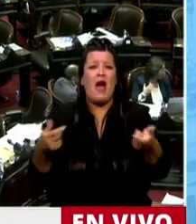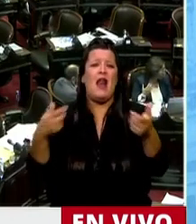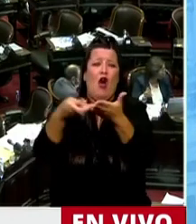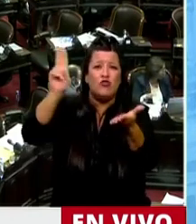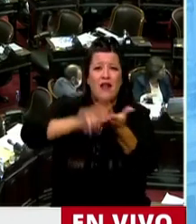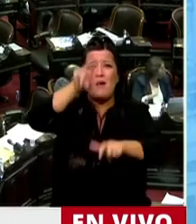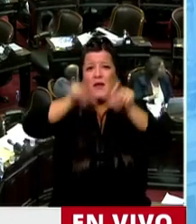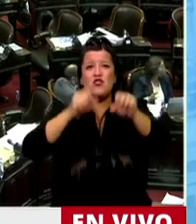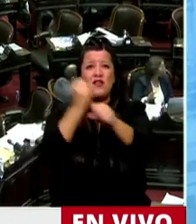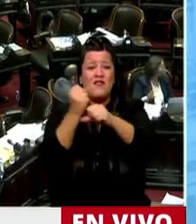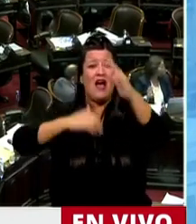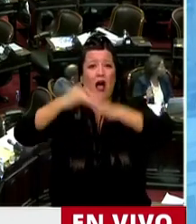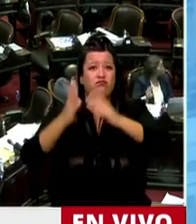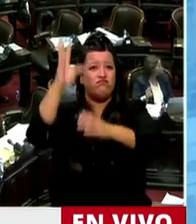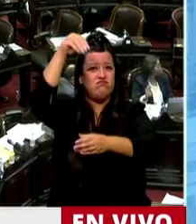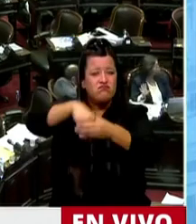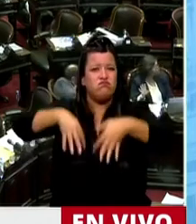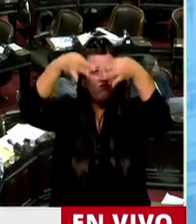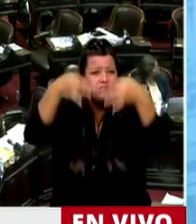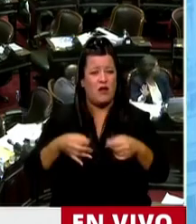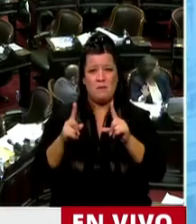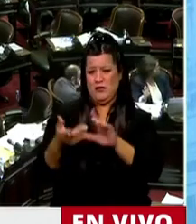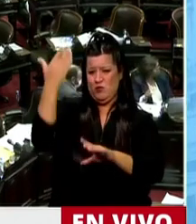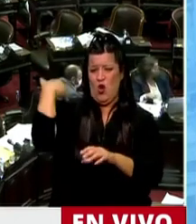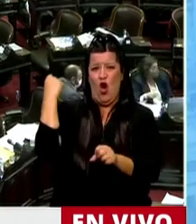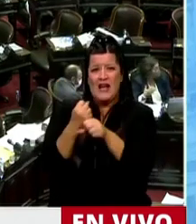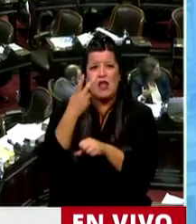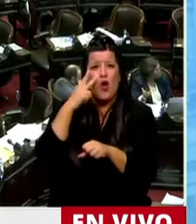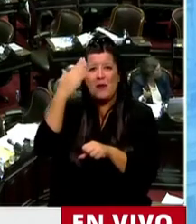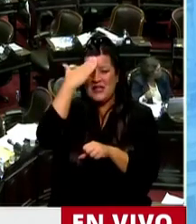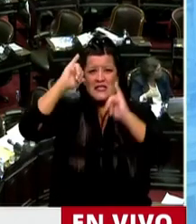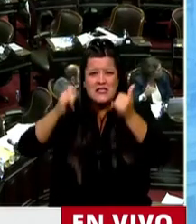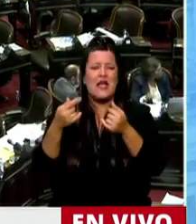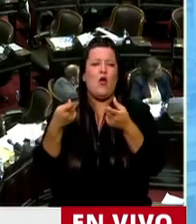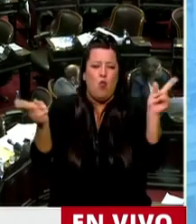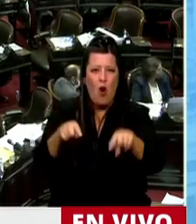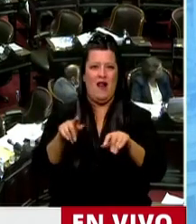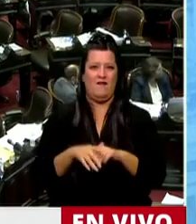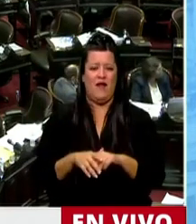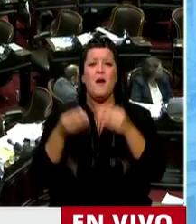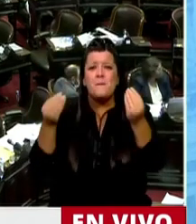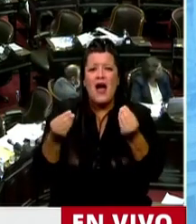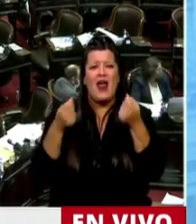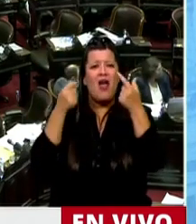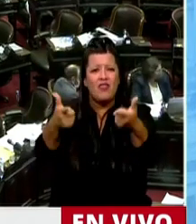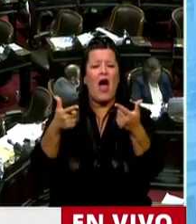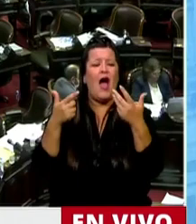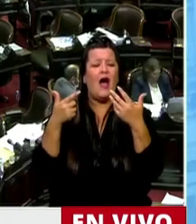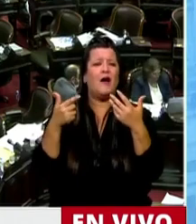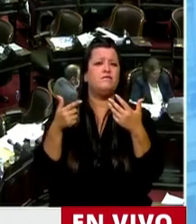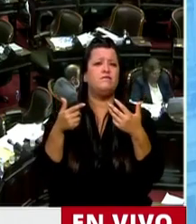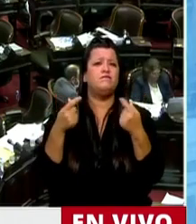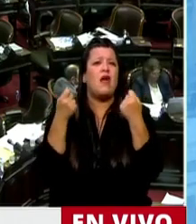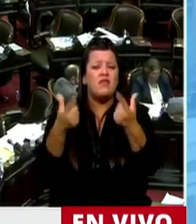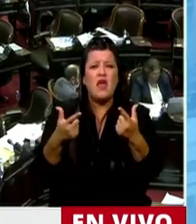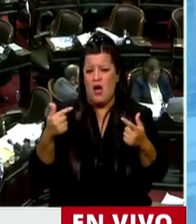construcción vuelvan a tener dignidad como tuvieron hasta el 2015. Para que vuelvan a tener la posibilidad de, como veíamos a